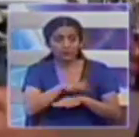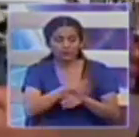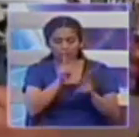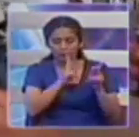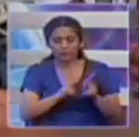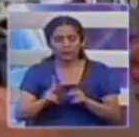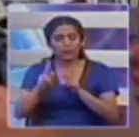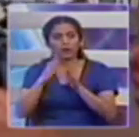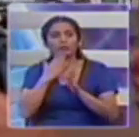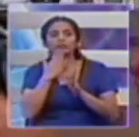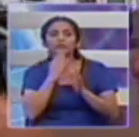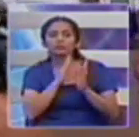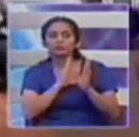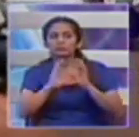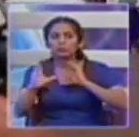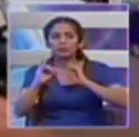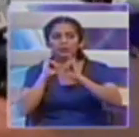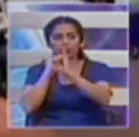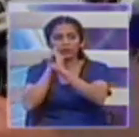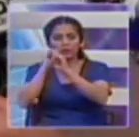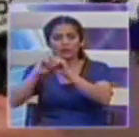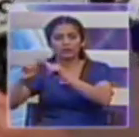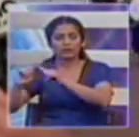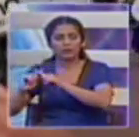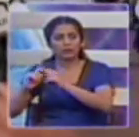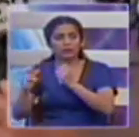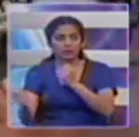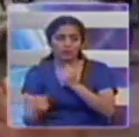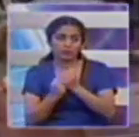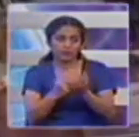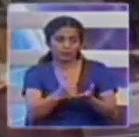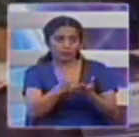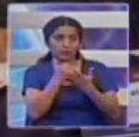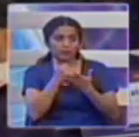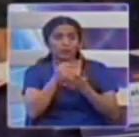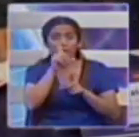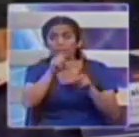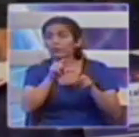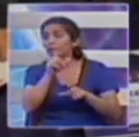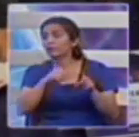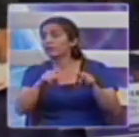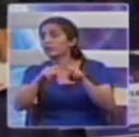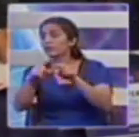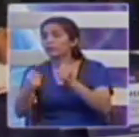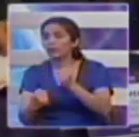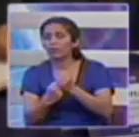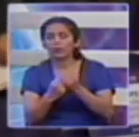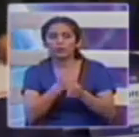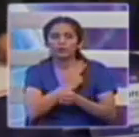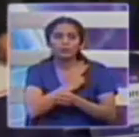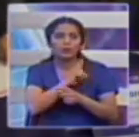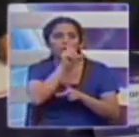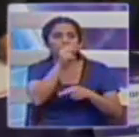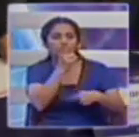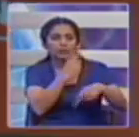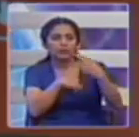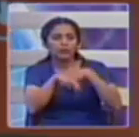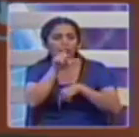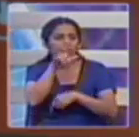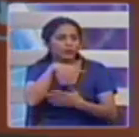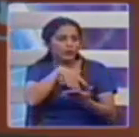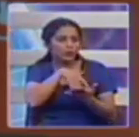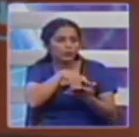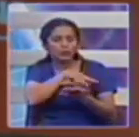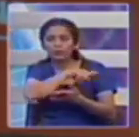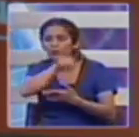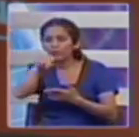con todas las diferentes instituciones que dan el tema de respuesta y de parte de la ciudadanía también, con universidades, con comerciantes, con estudiantes, en donde hemos estructurado